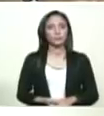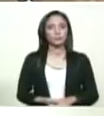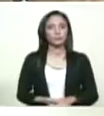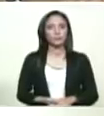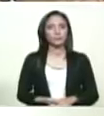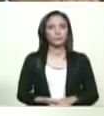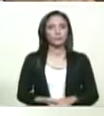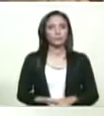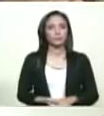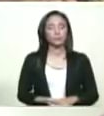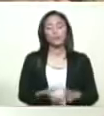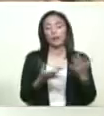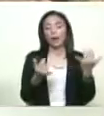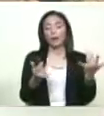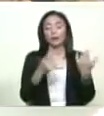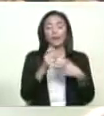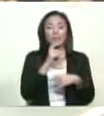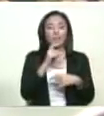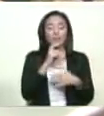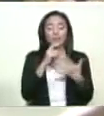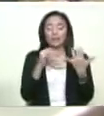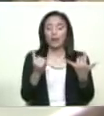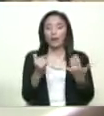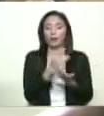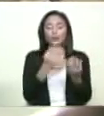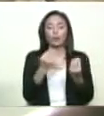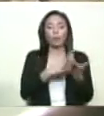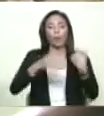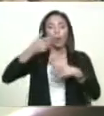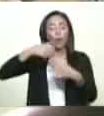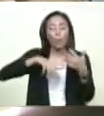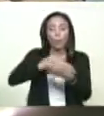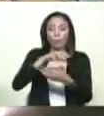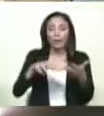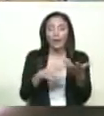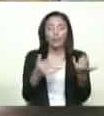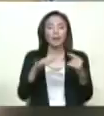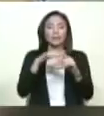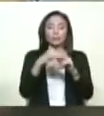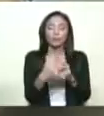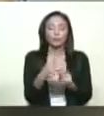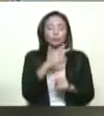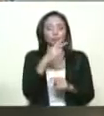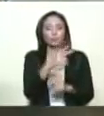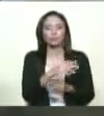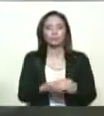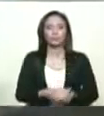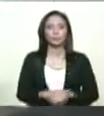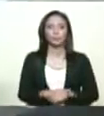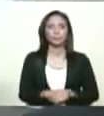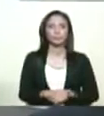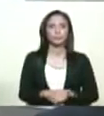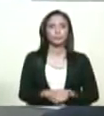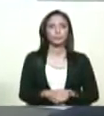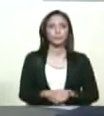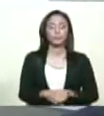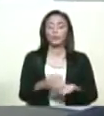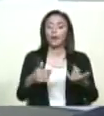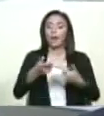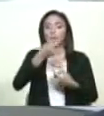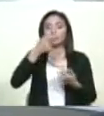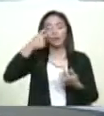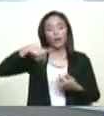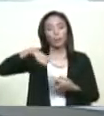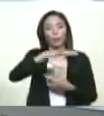tan compleja como las que viven hoy la civilización humana este tipo de sociedad que vive en nuestra